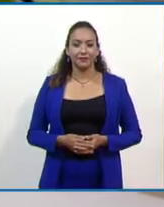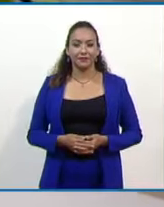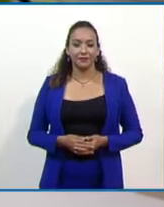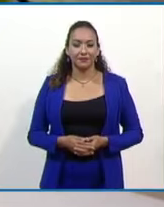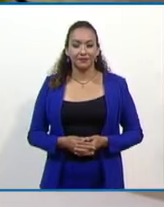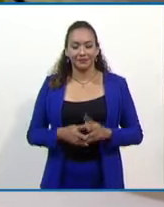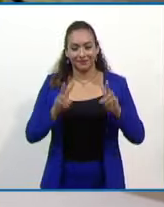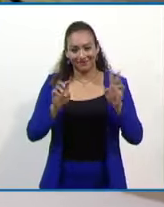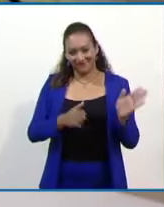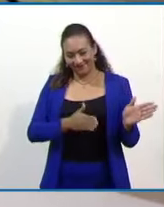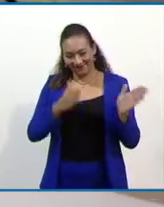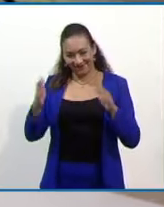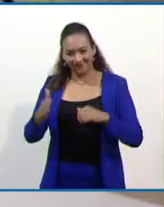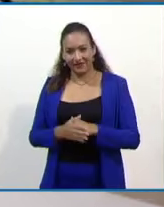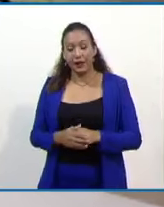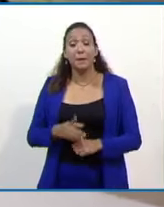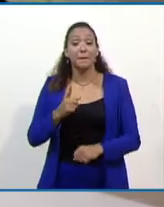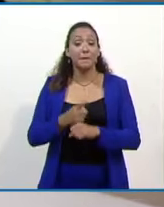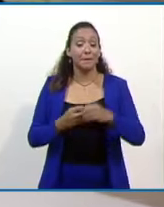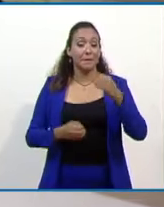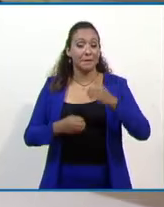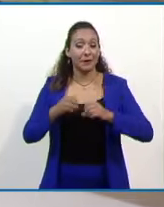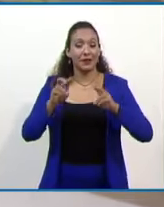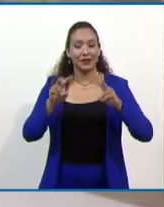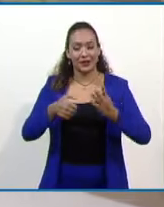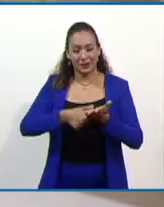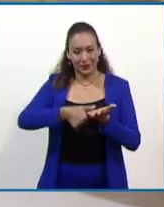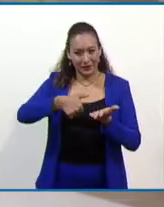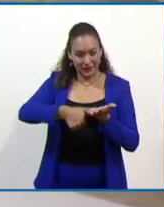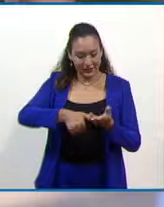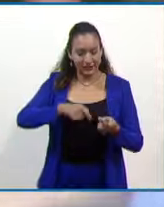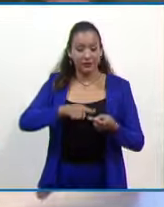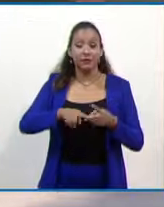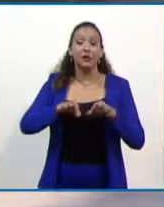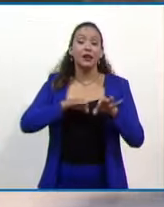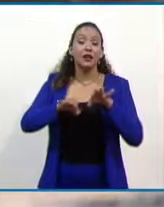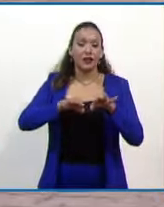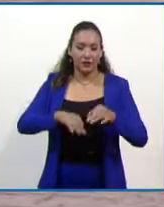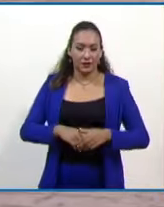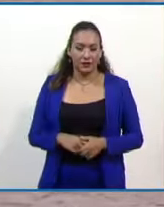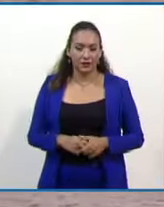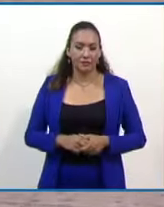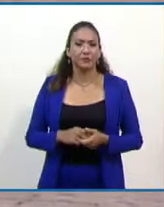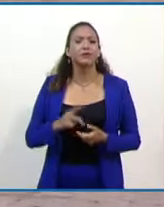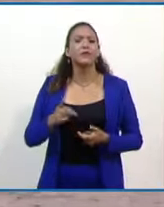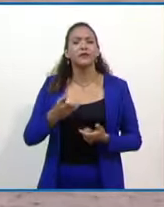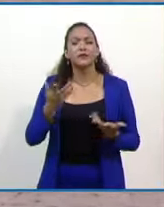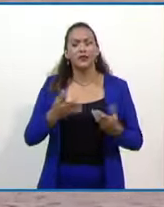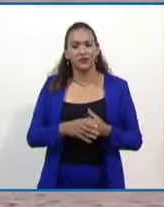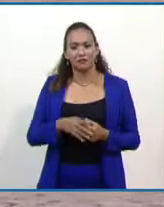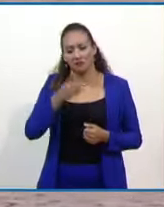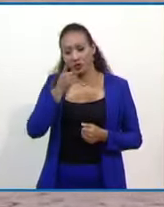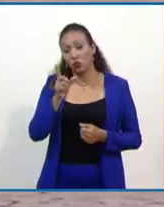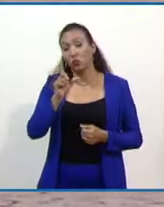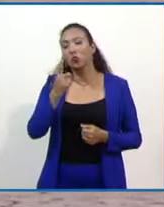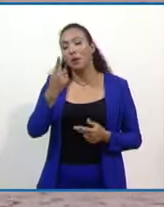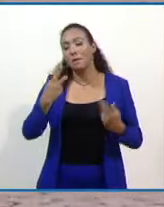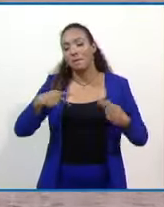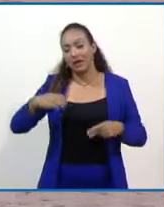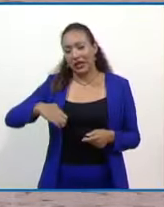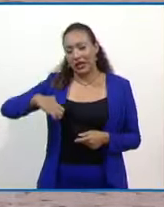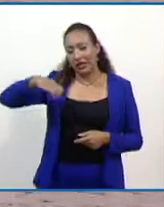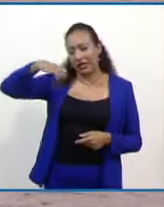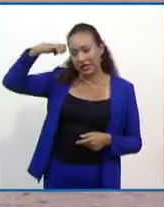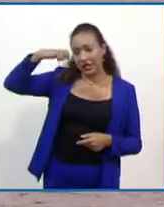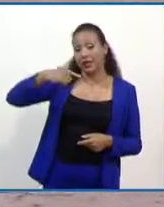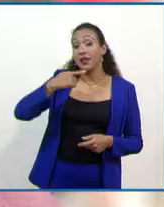En otros asuntos, el primer tribunal colegiado en materia civil y de trabajo del octavo circuito determinó que cuando una persona mayor de edad